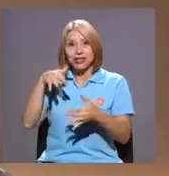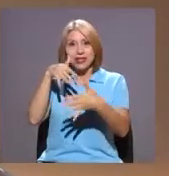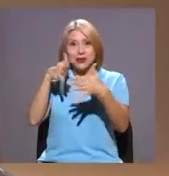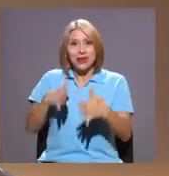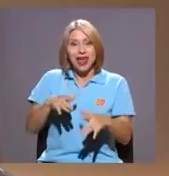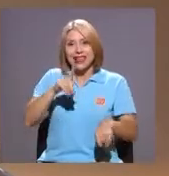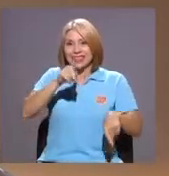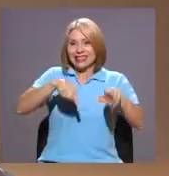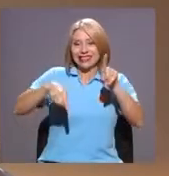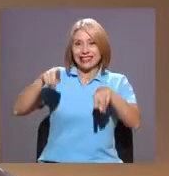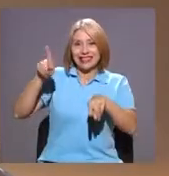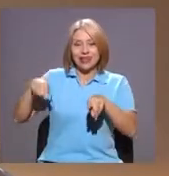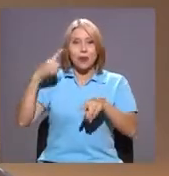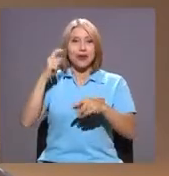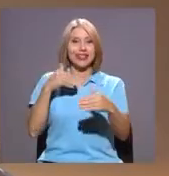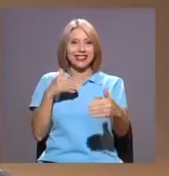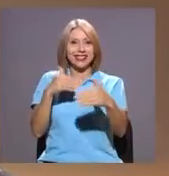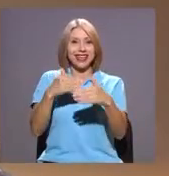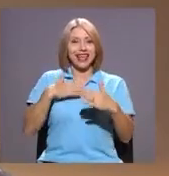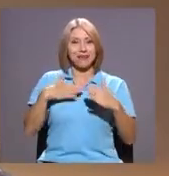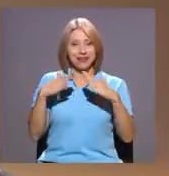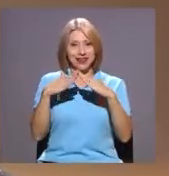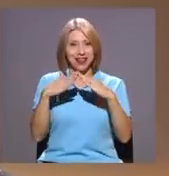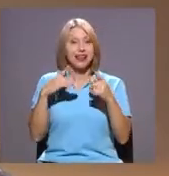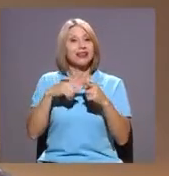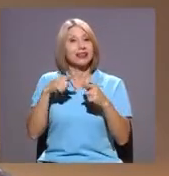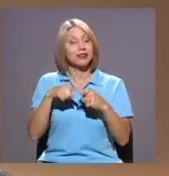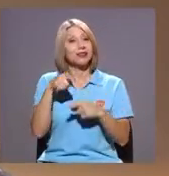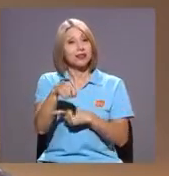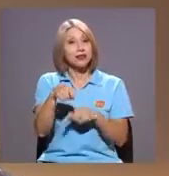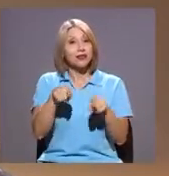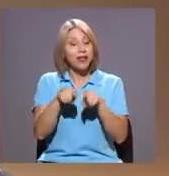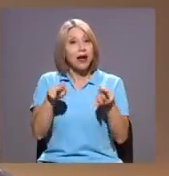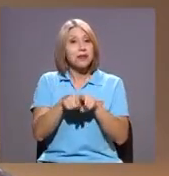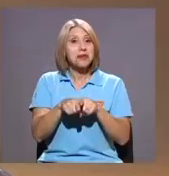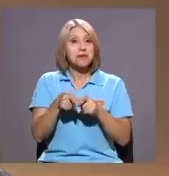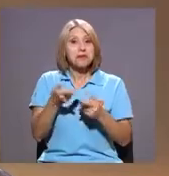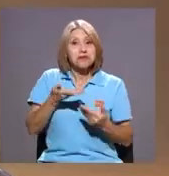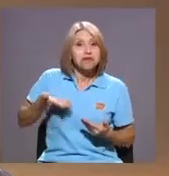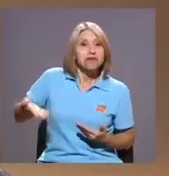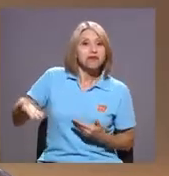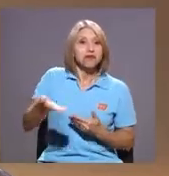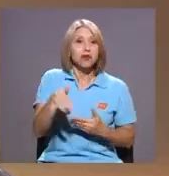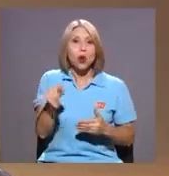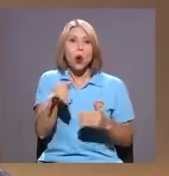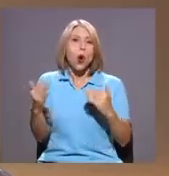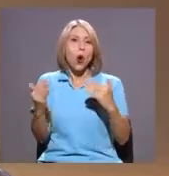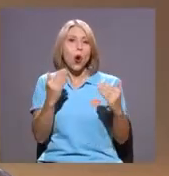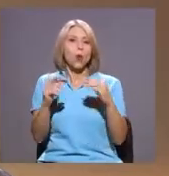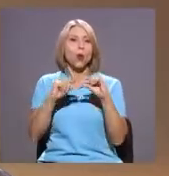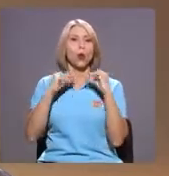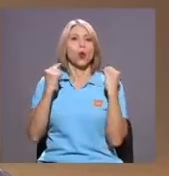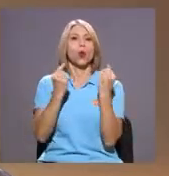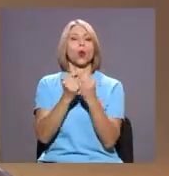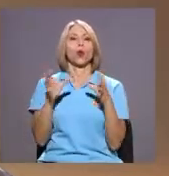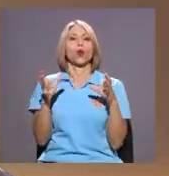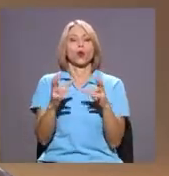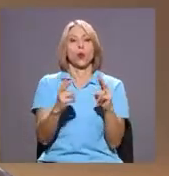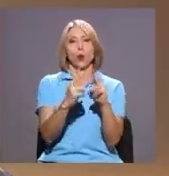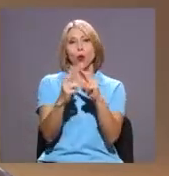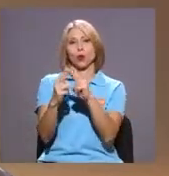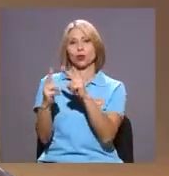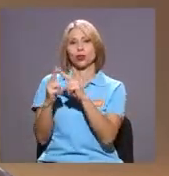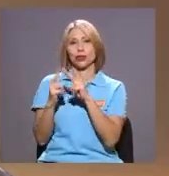pero que viven cerca de la casa. Entonces, eso hace que también seamos como un grupo de ya de conocidos de diferentes